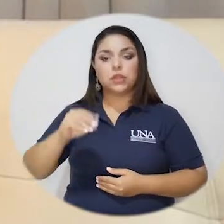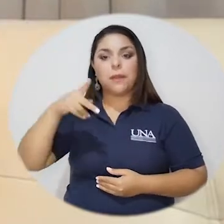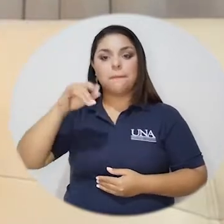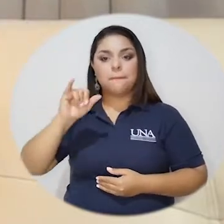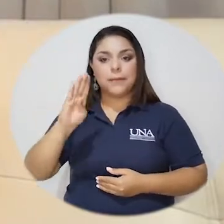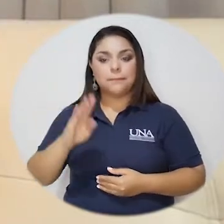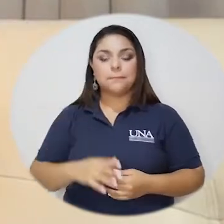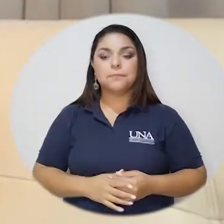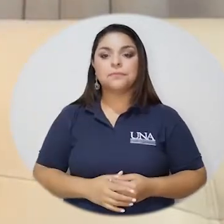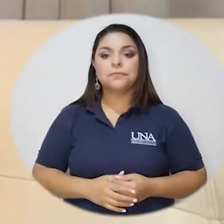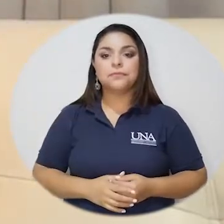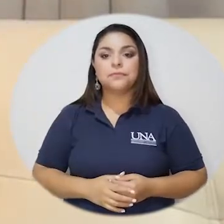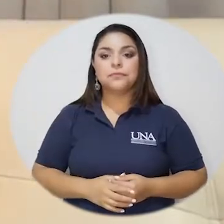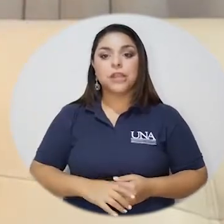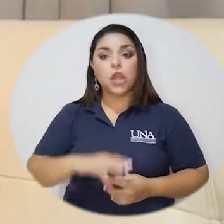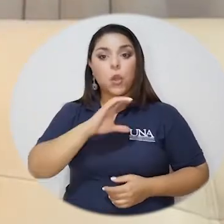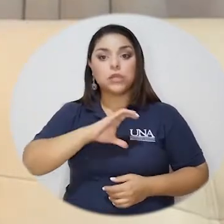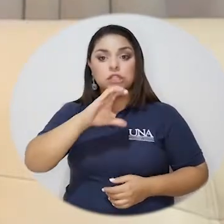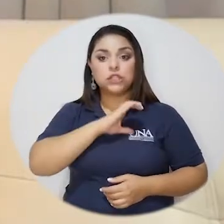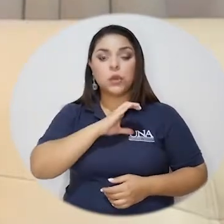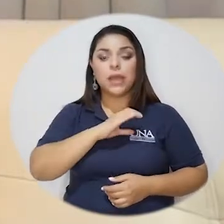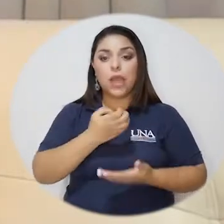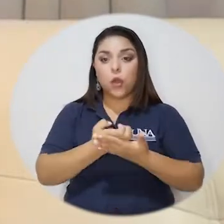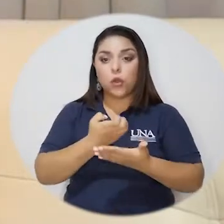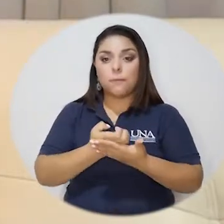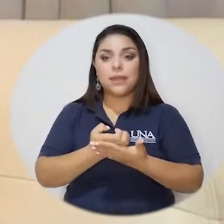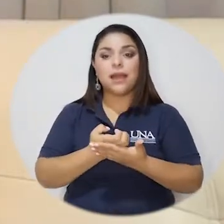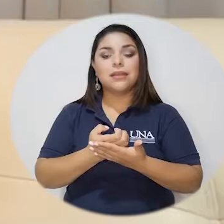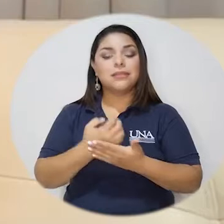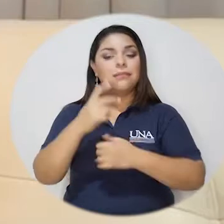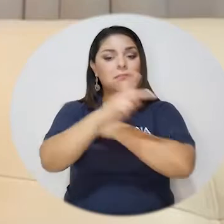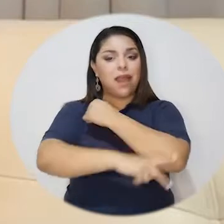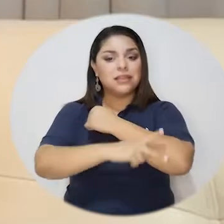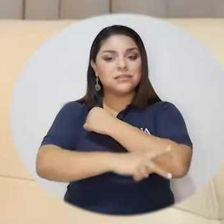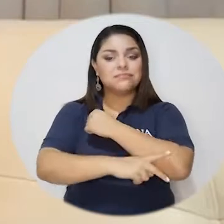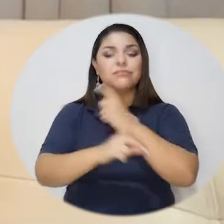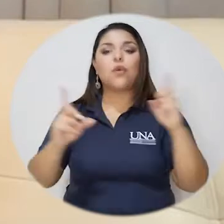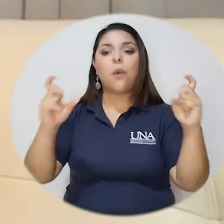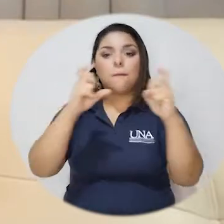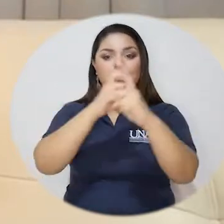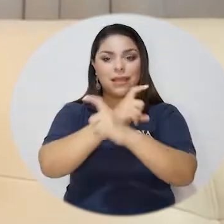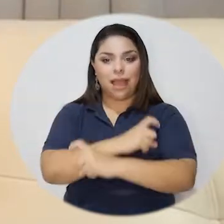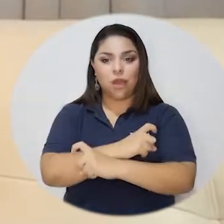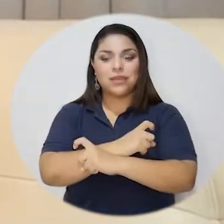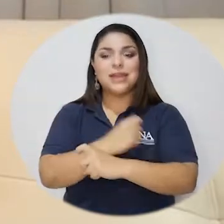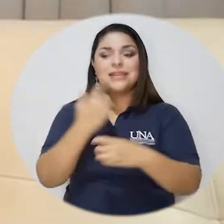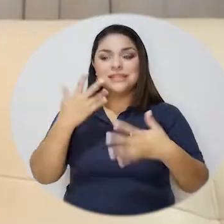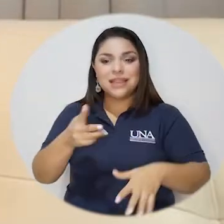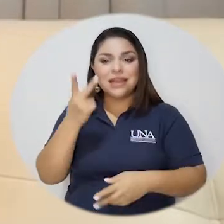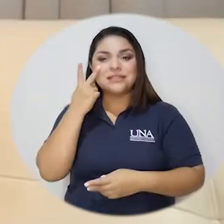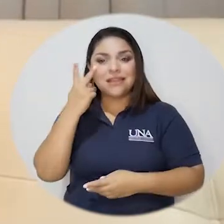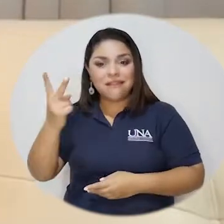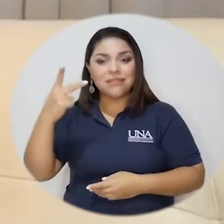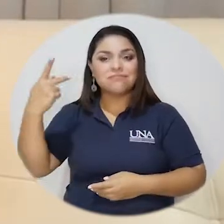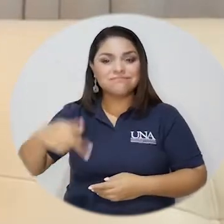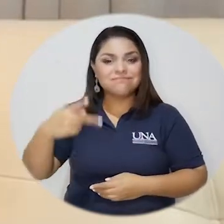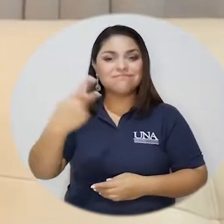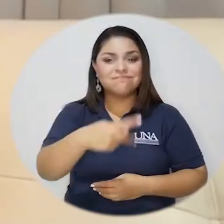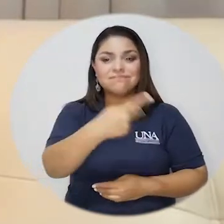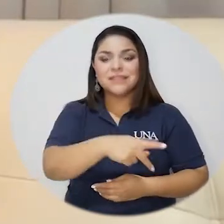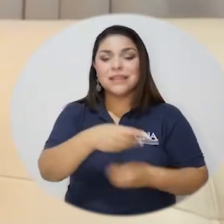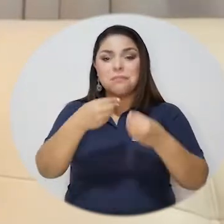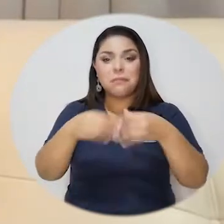PIB. La condición en materia económica para el país es complicada. Se vienen materializando riesgos y